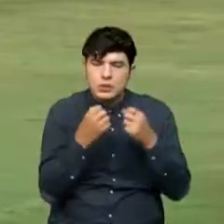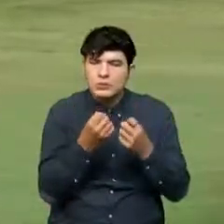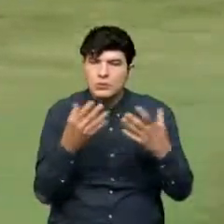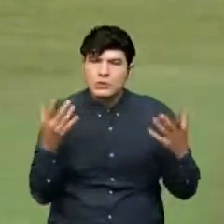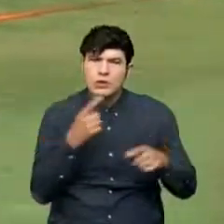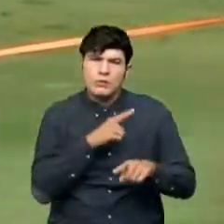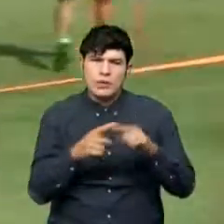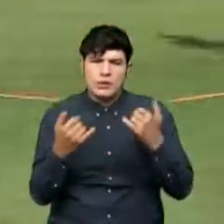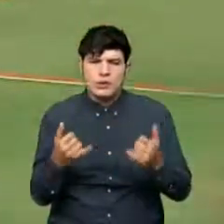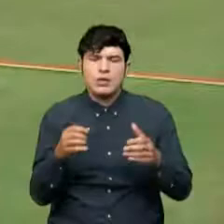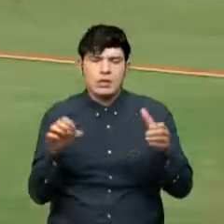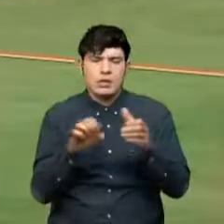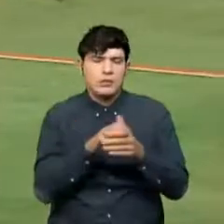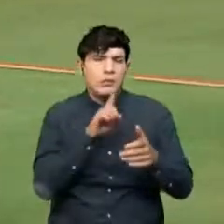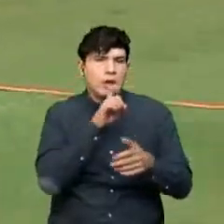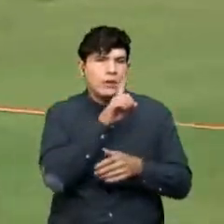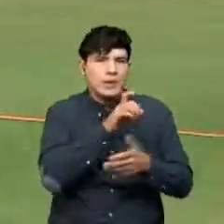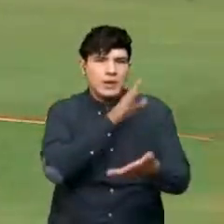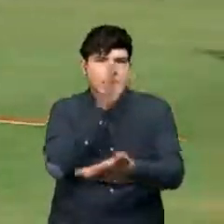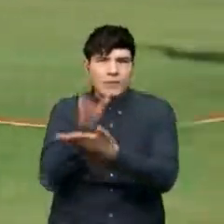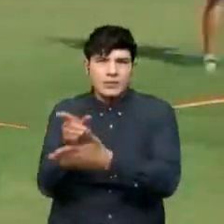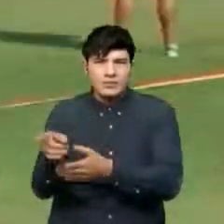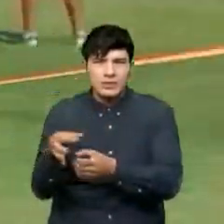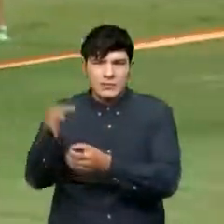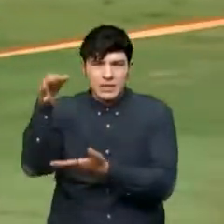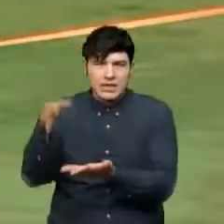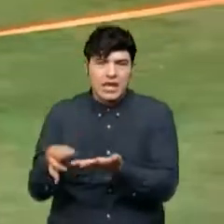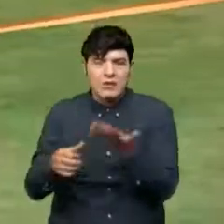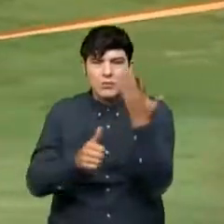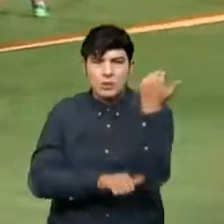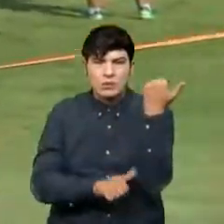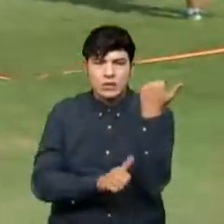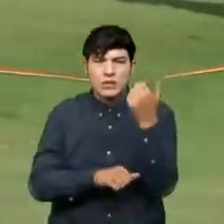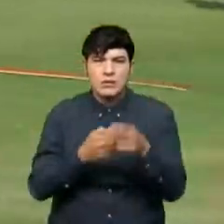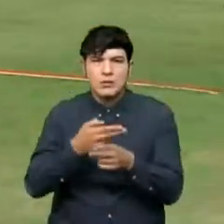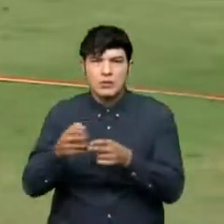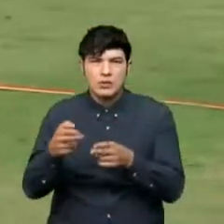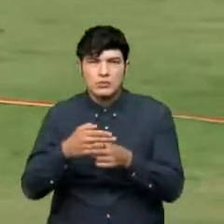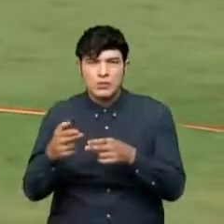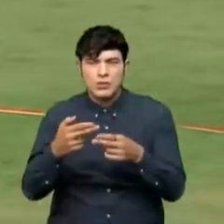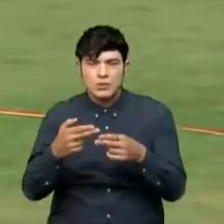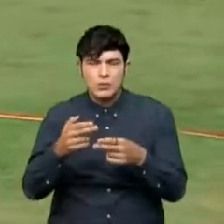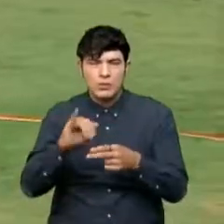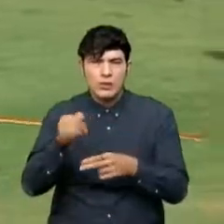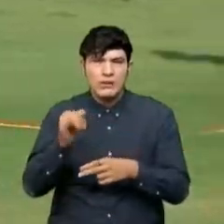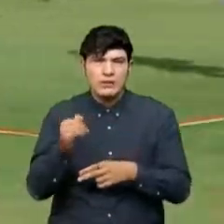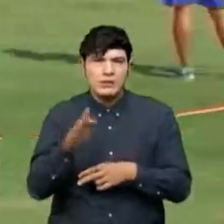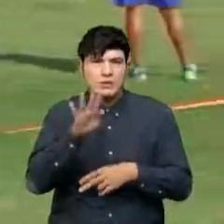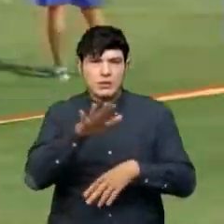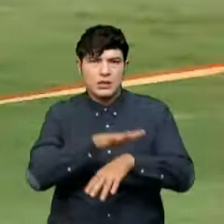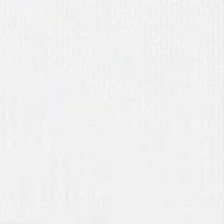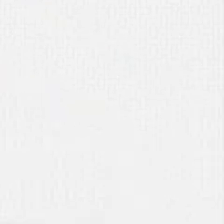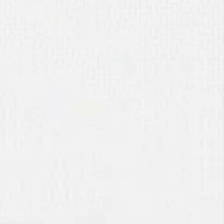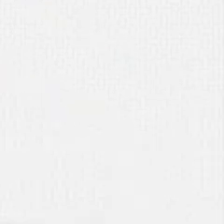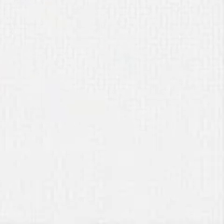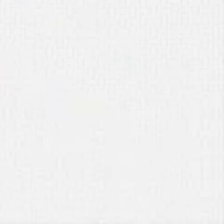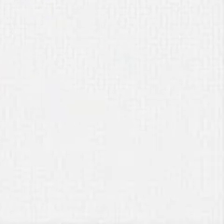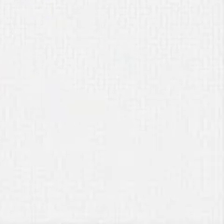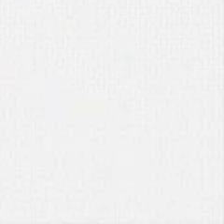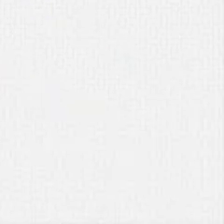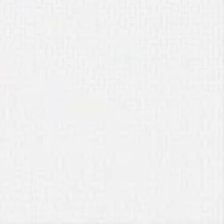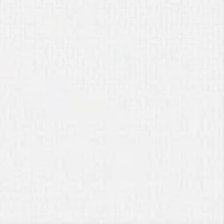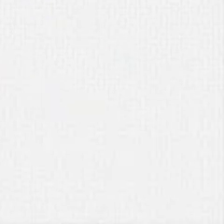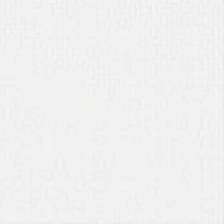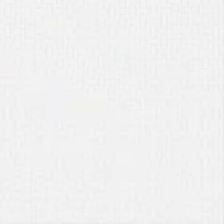solidez busca venga viajará mañana a la capital boyacense para este juego es a partir de las 4 de la tarde por la fecha número 7 visitar a patriota muñeca en